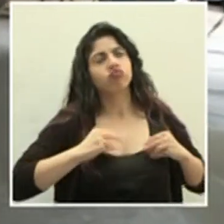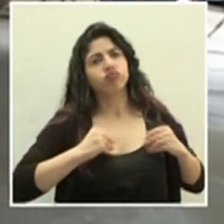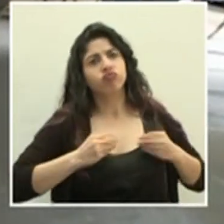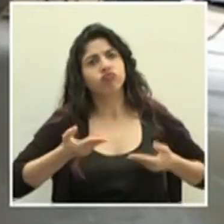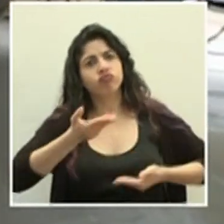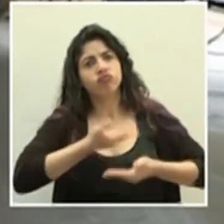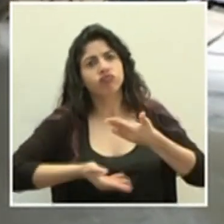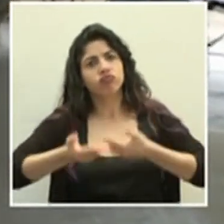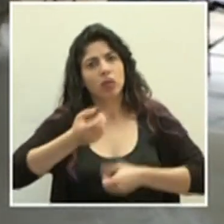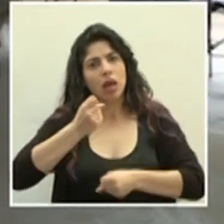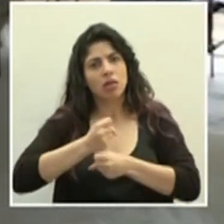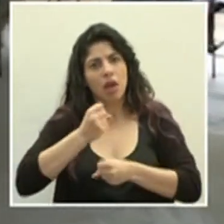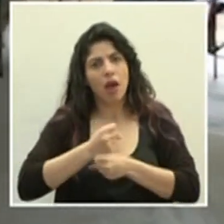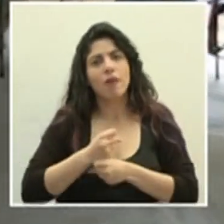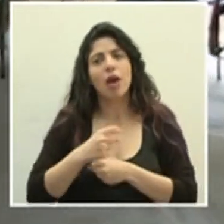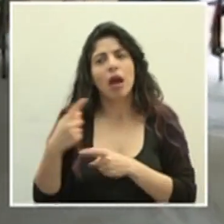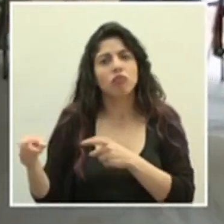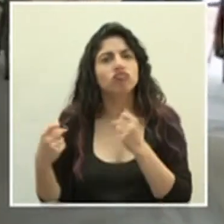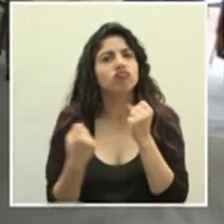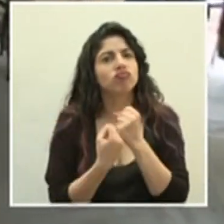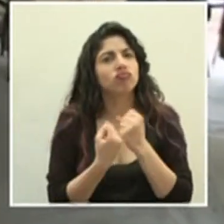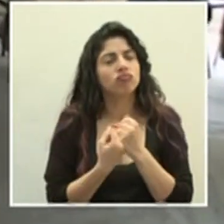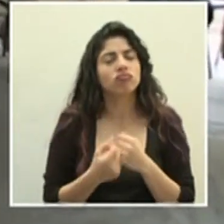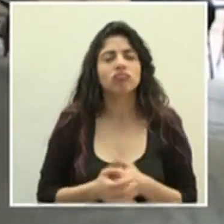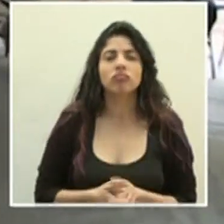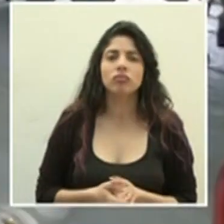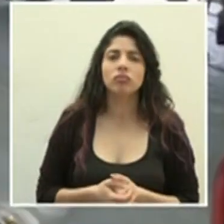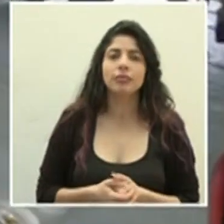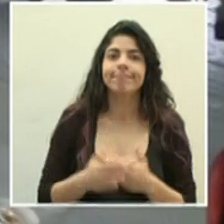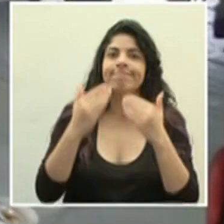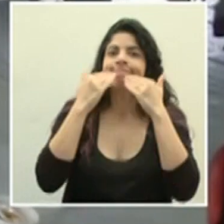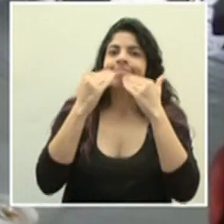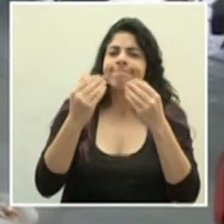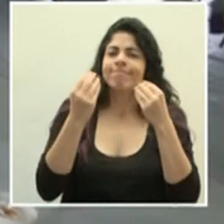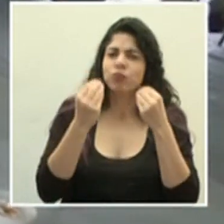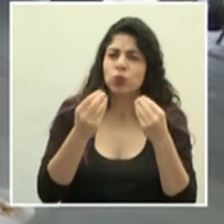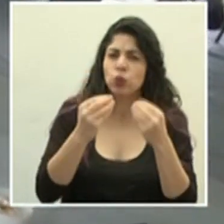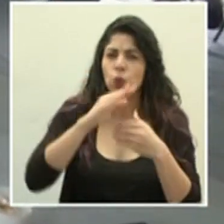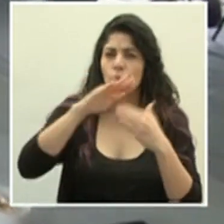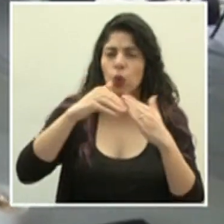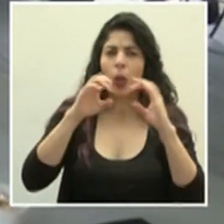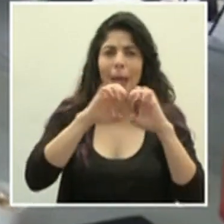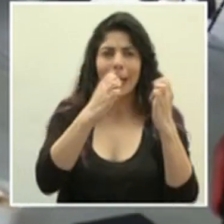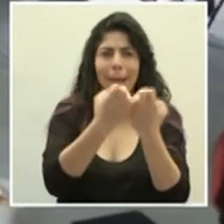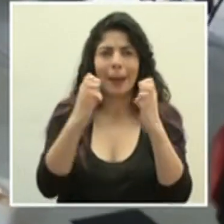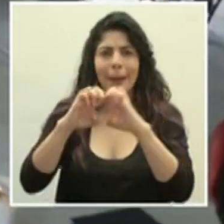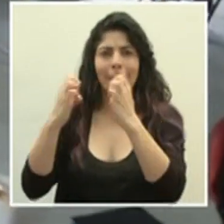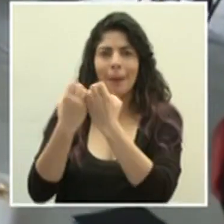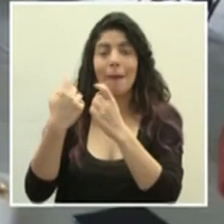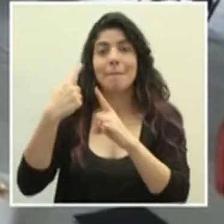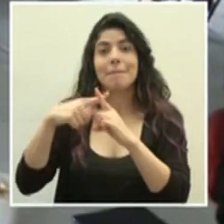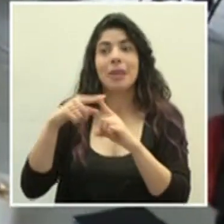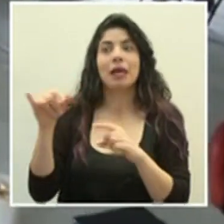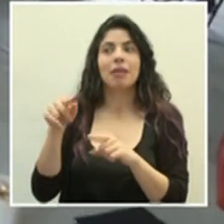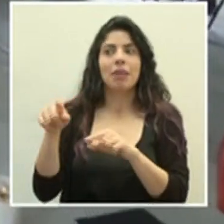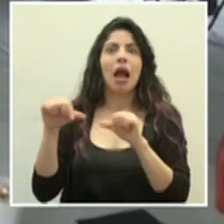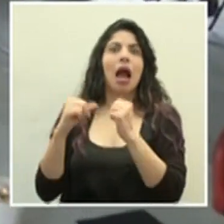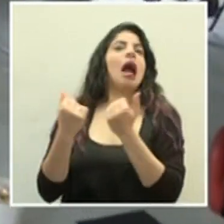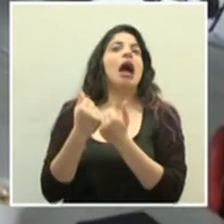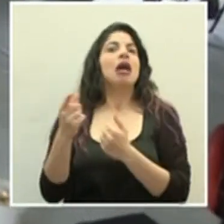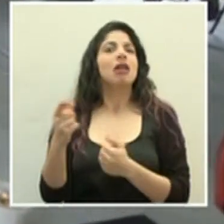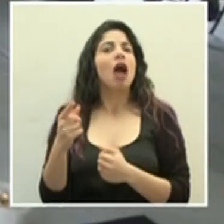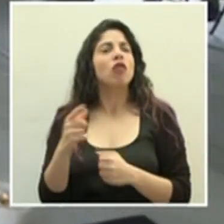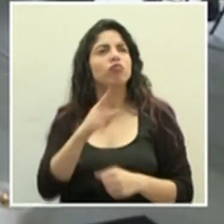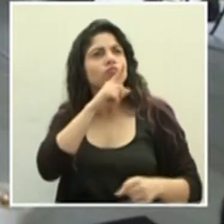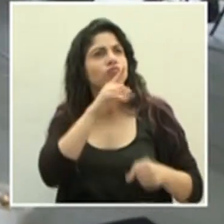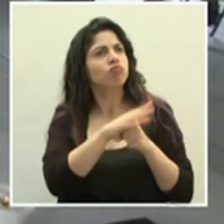con nosotros y aportar. Agradecemos muchísimo a todos los equipos y al sector que se ha puesto también la camiseta para